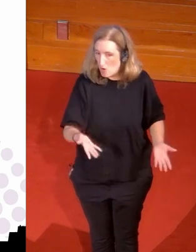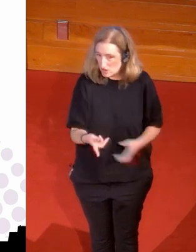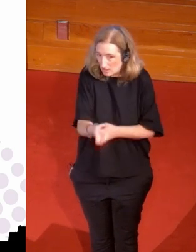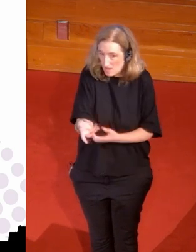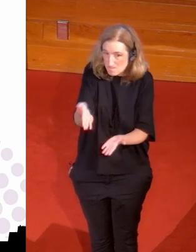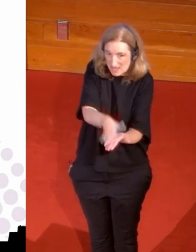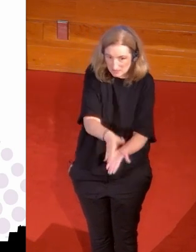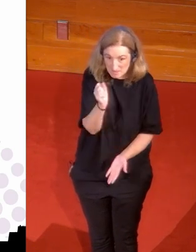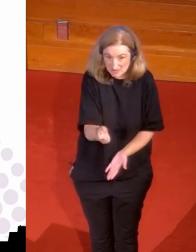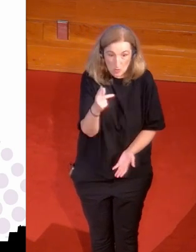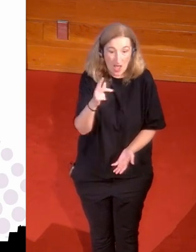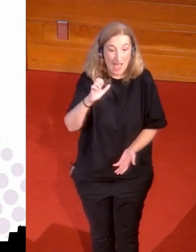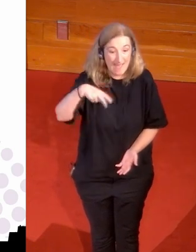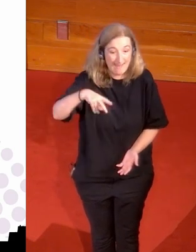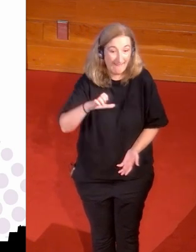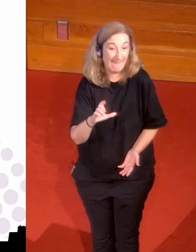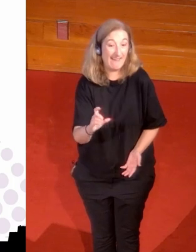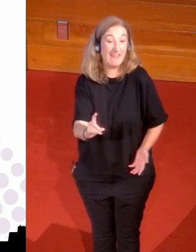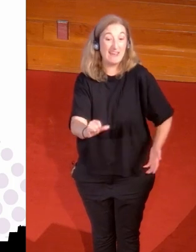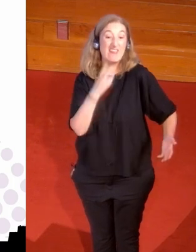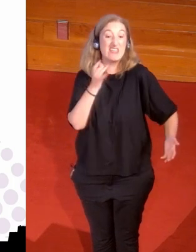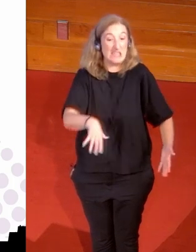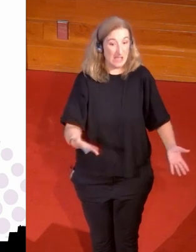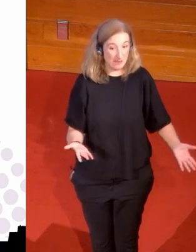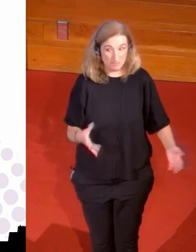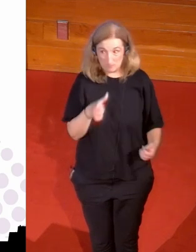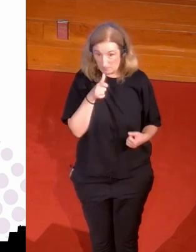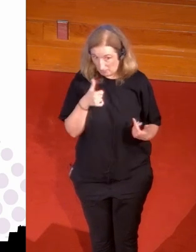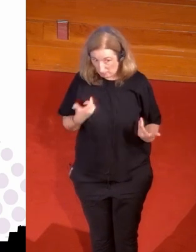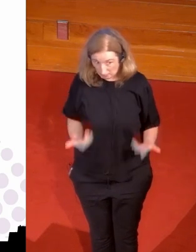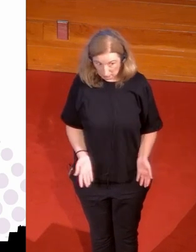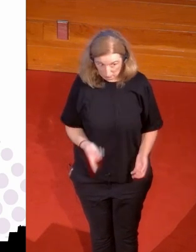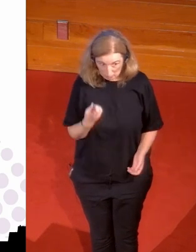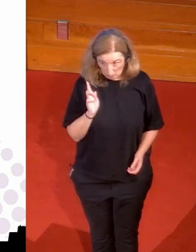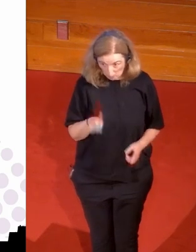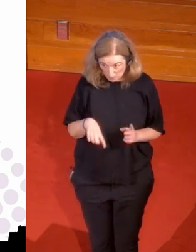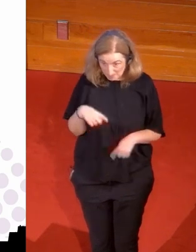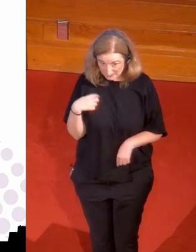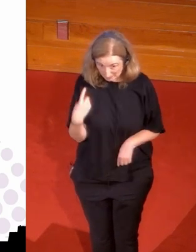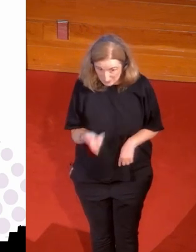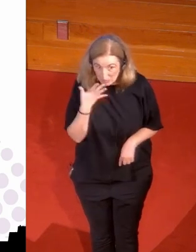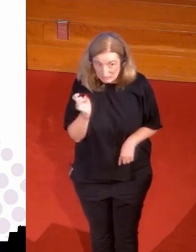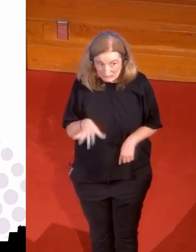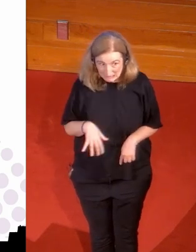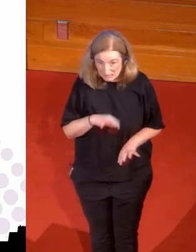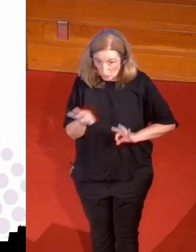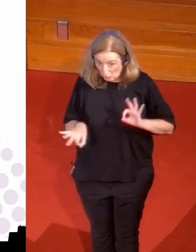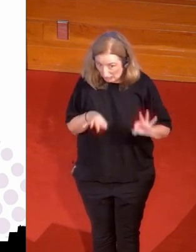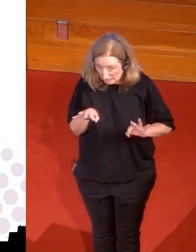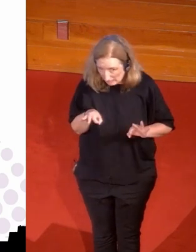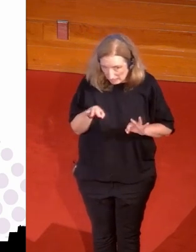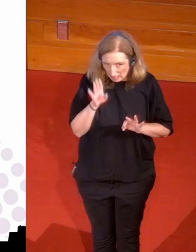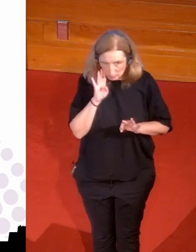100% mató a Kennedy sa ver solo un mes después ya ya ya si había